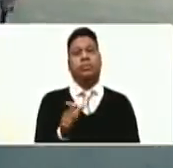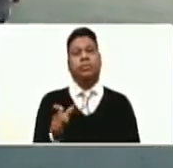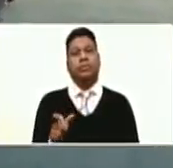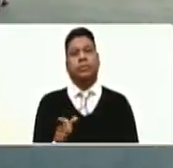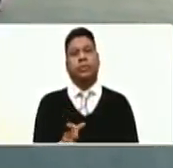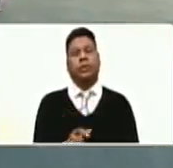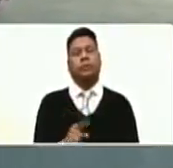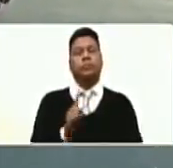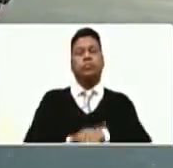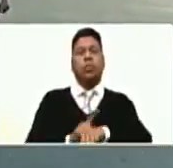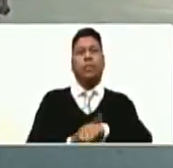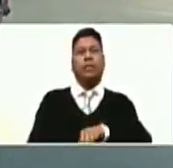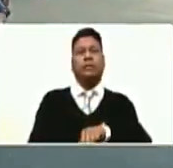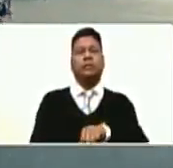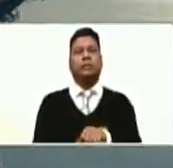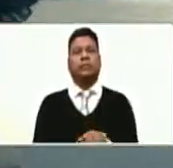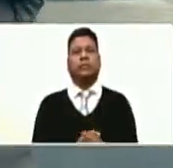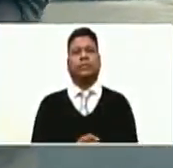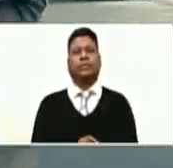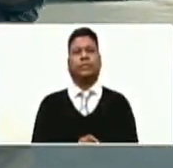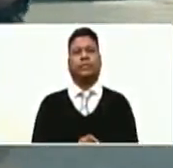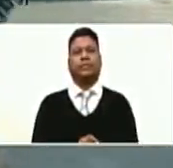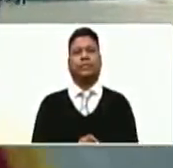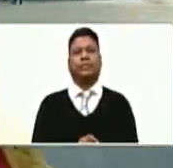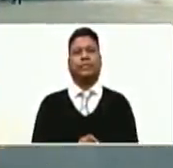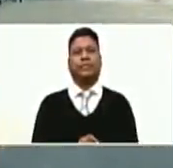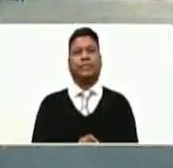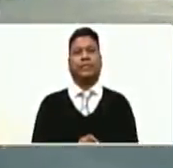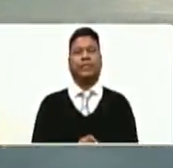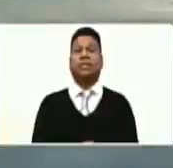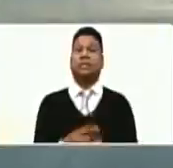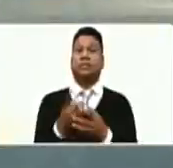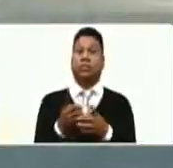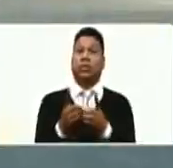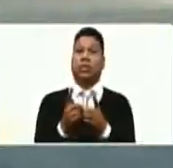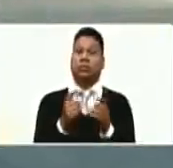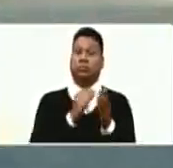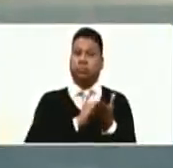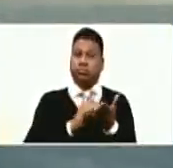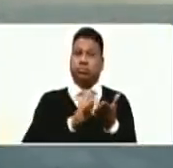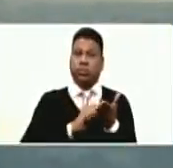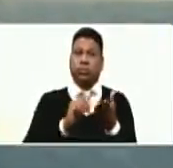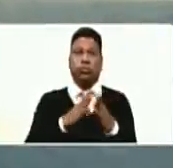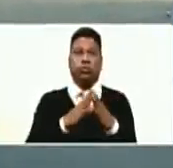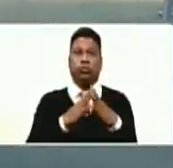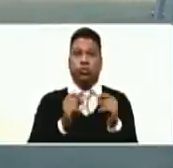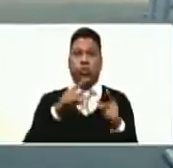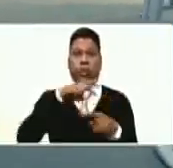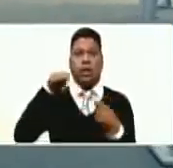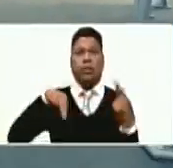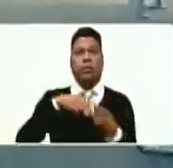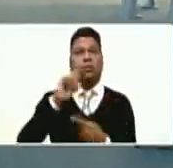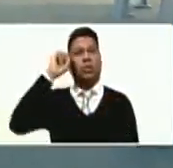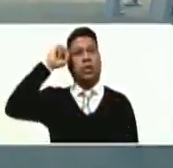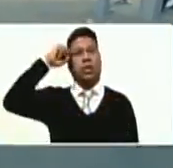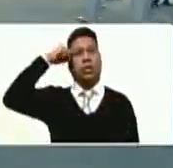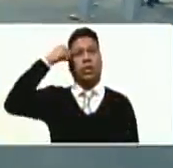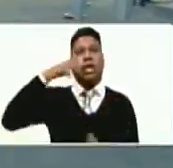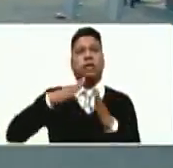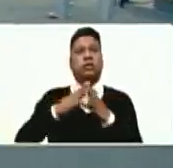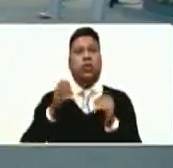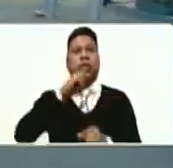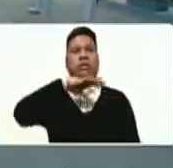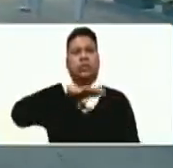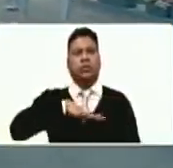en un momento en el que se puede definir y jugar la vida misma de la revolución, quizás recordar su historia, recordar